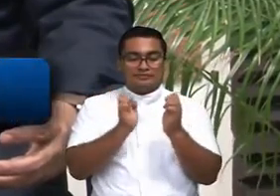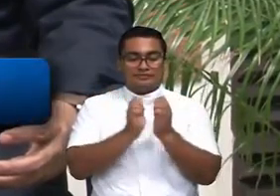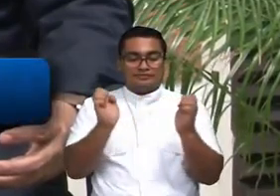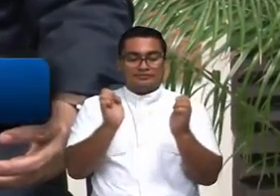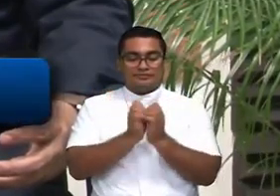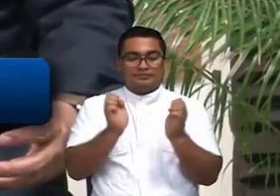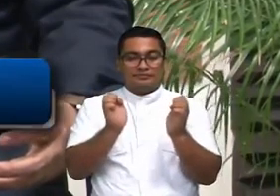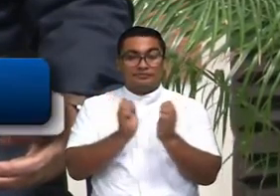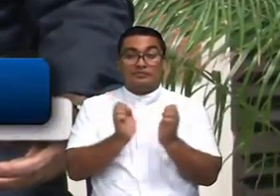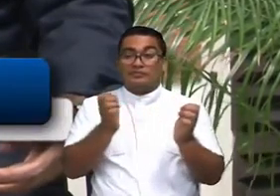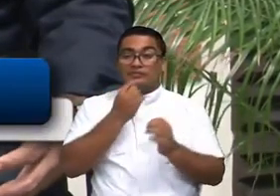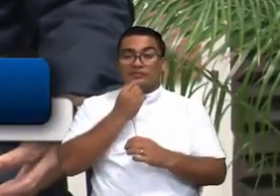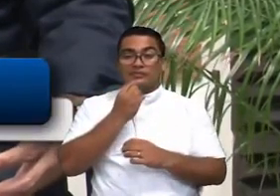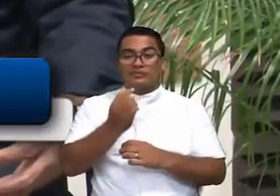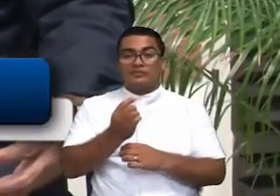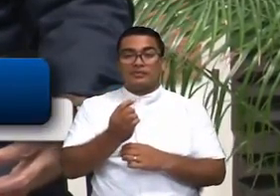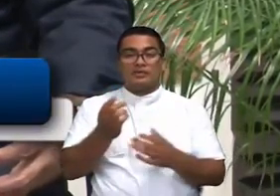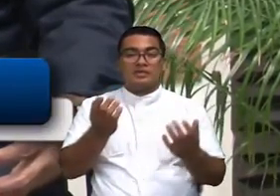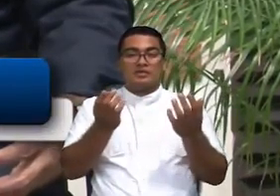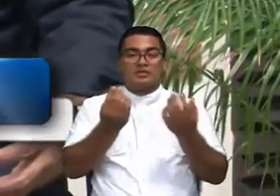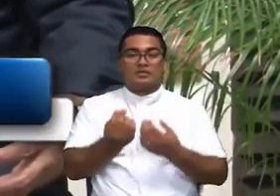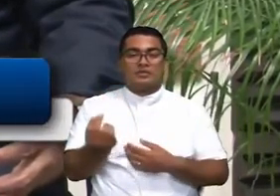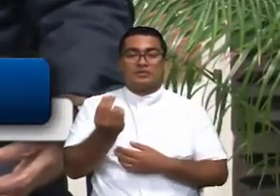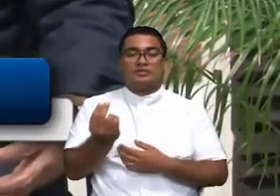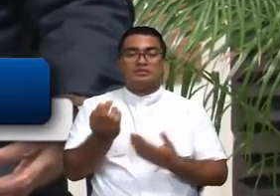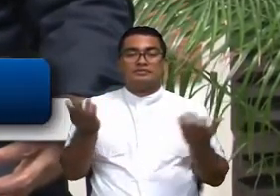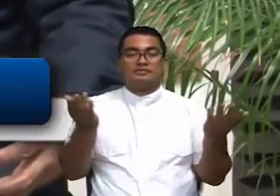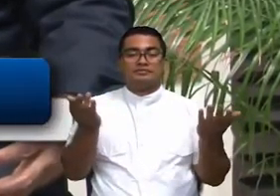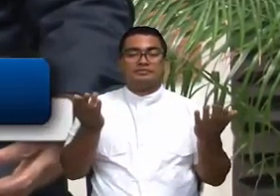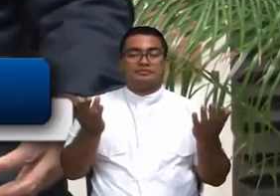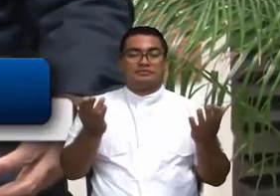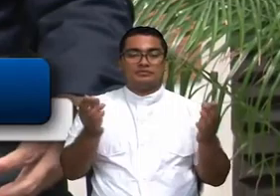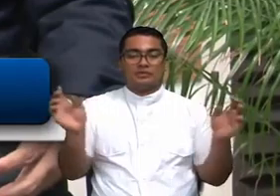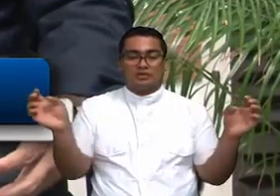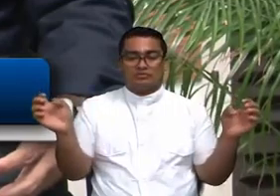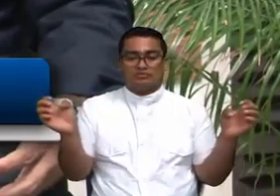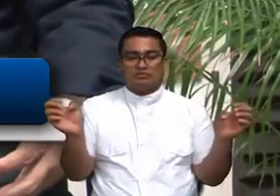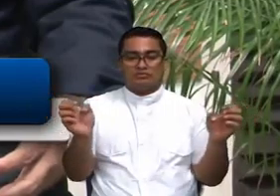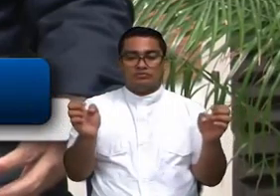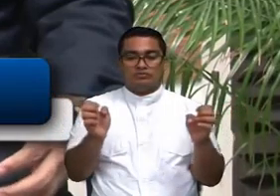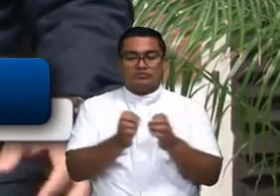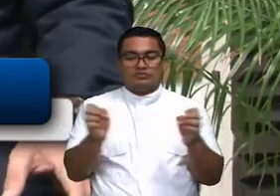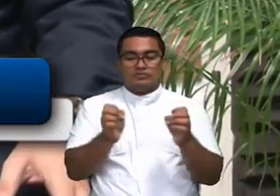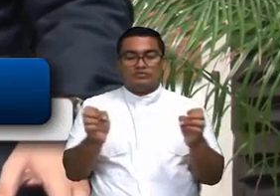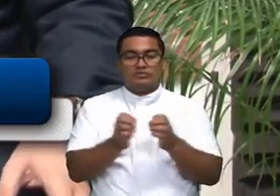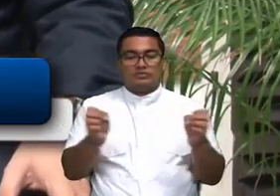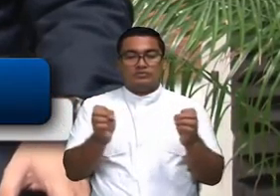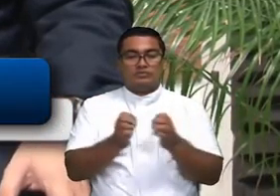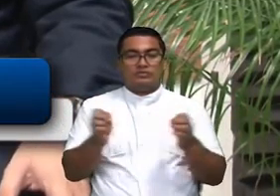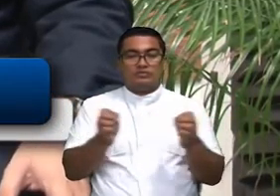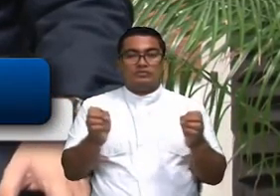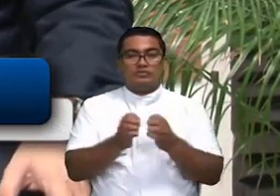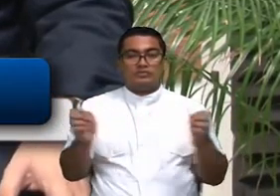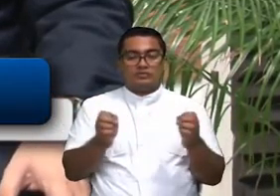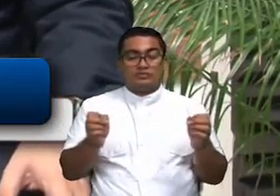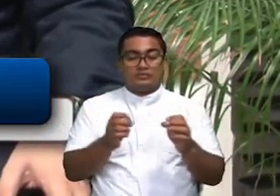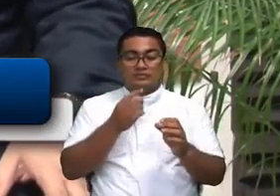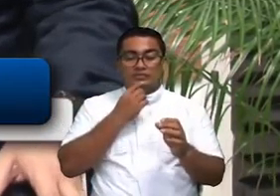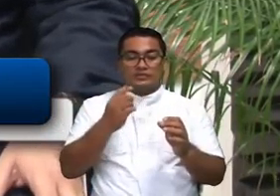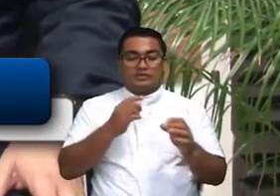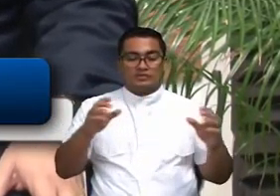electromagnética, cabe señalar, en lo cual el magneto va a buscar cómo realizar reconstrucciones de imágenes mediante